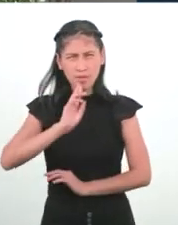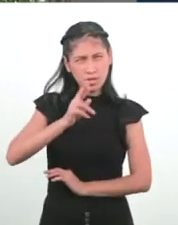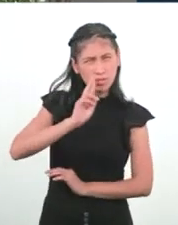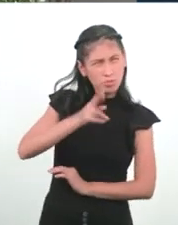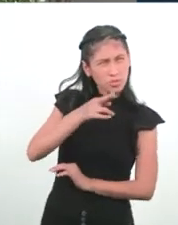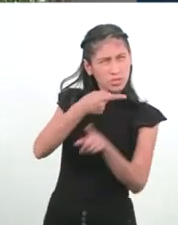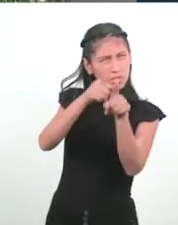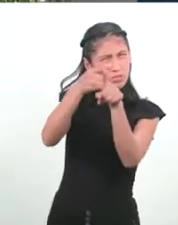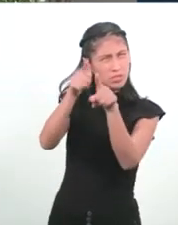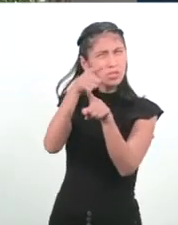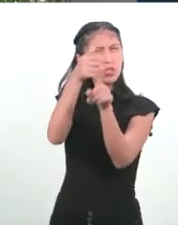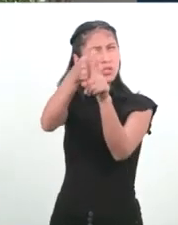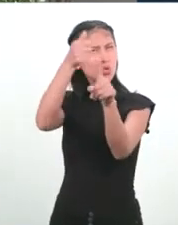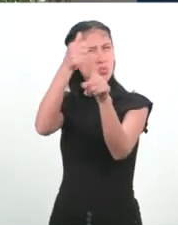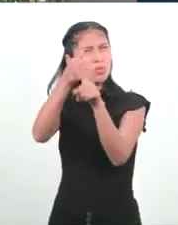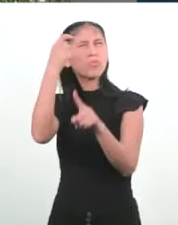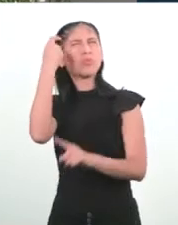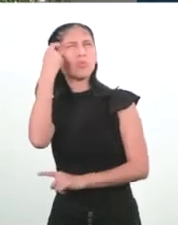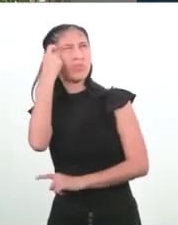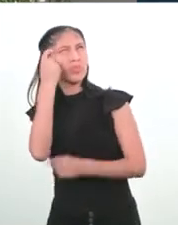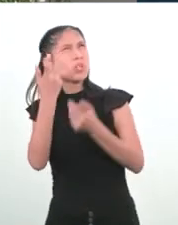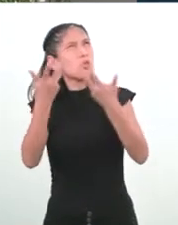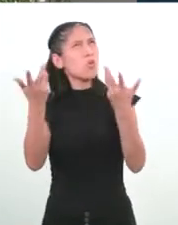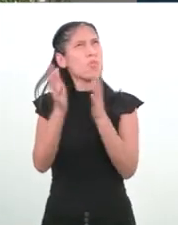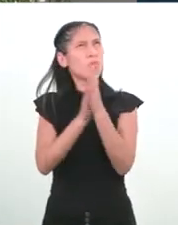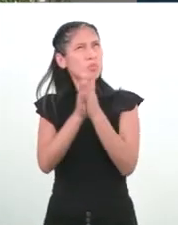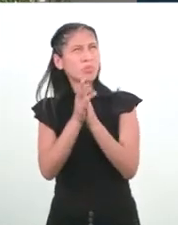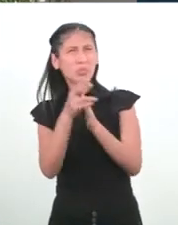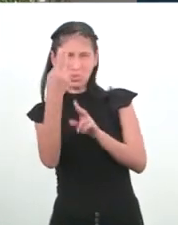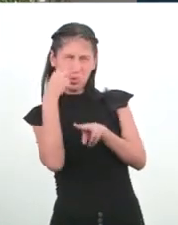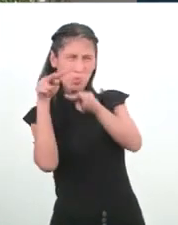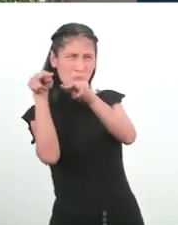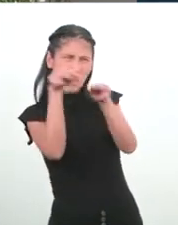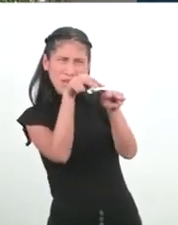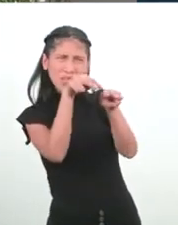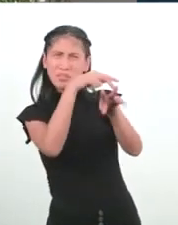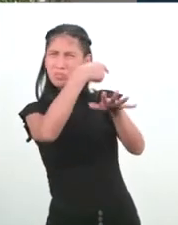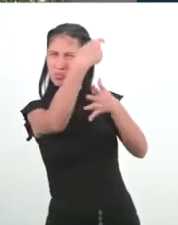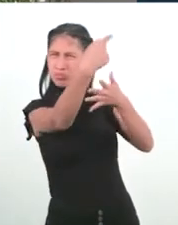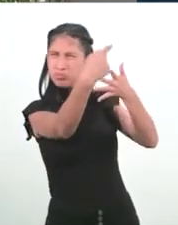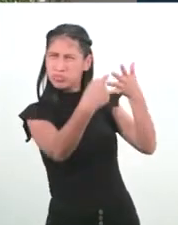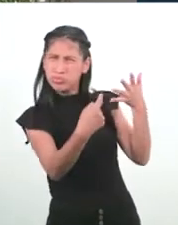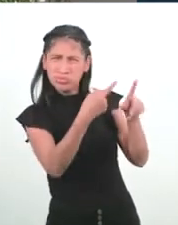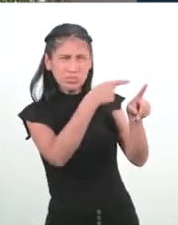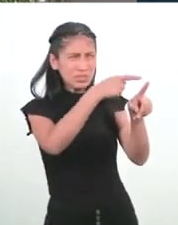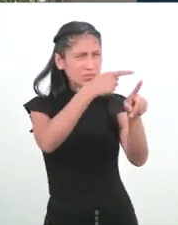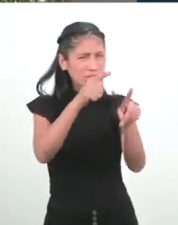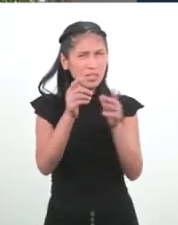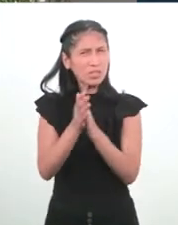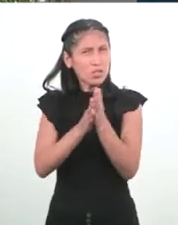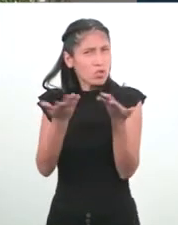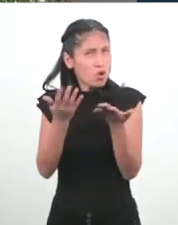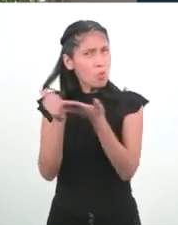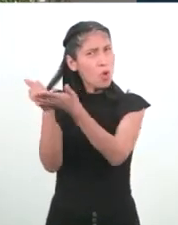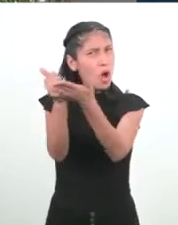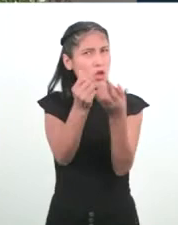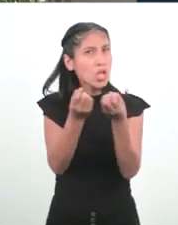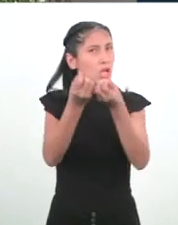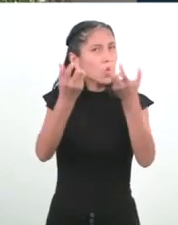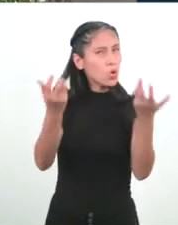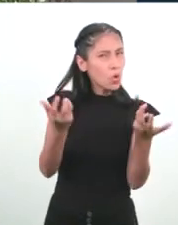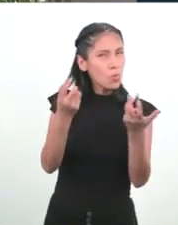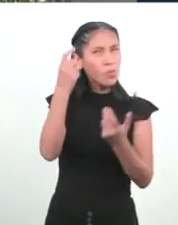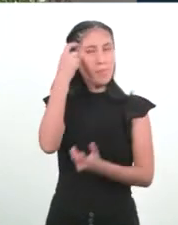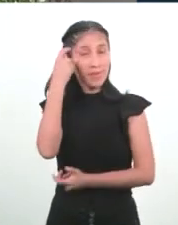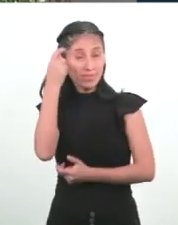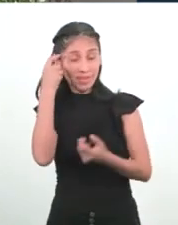las respuestas. Y láncense a crear. Lo peor que puede salir es que no funcione y aún así el aprendizaje que eso les